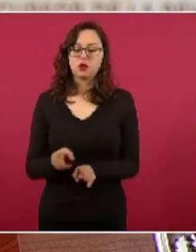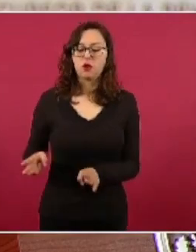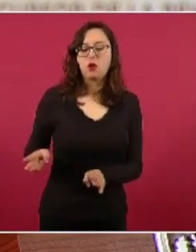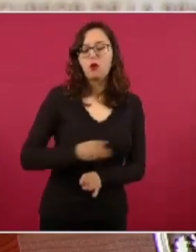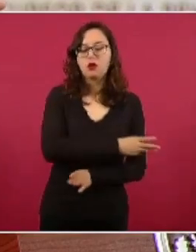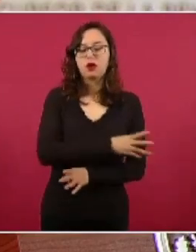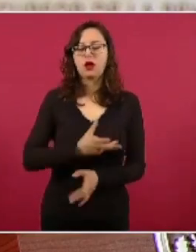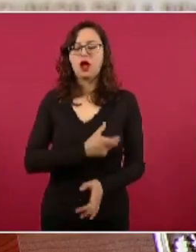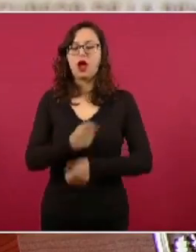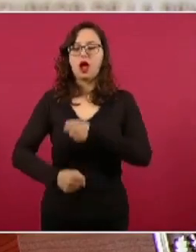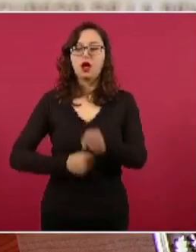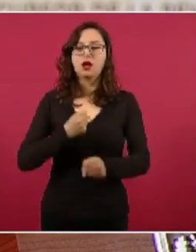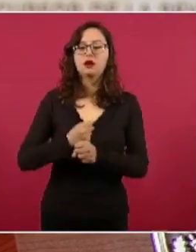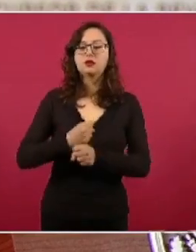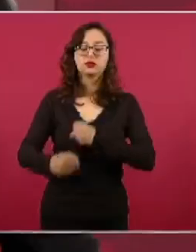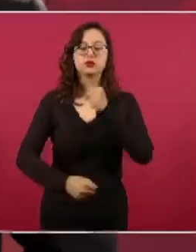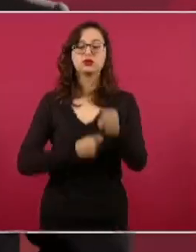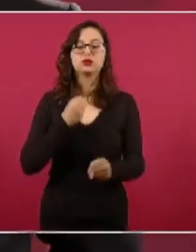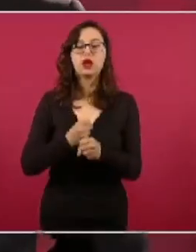con